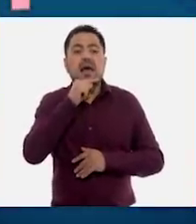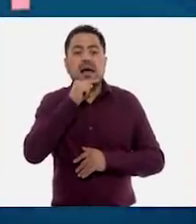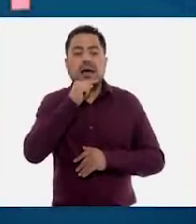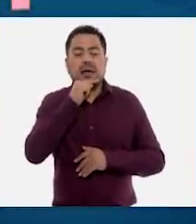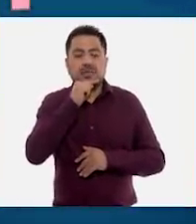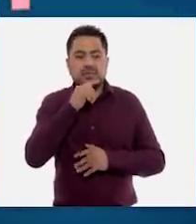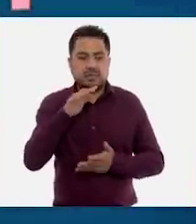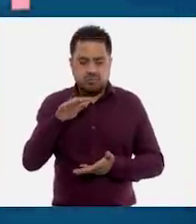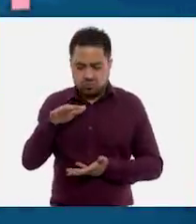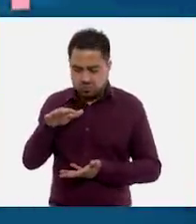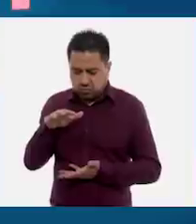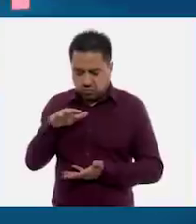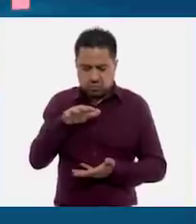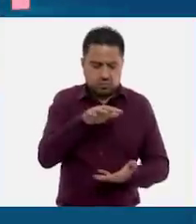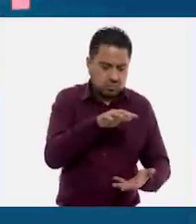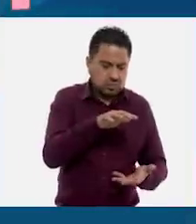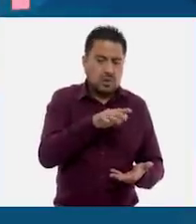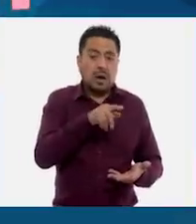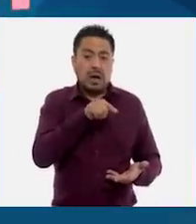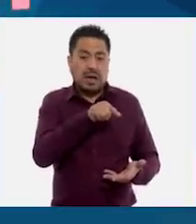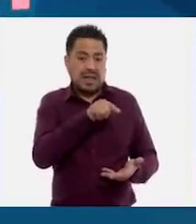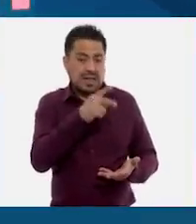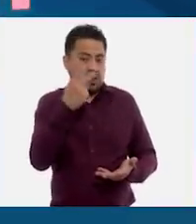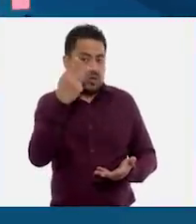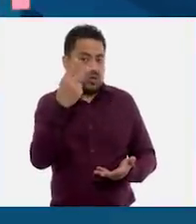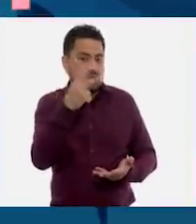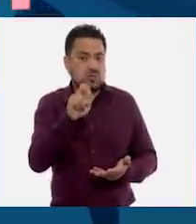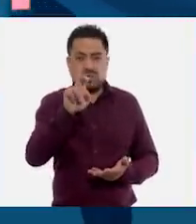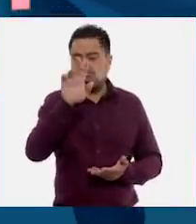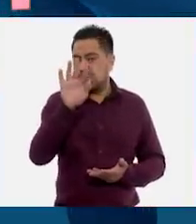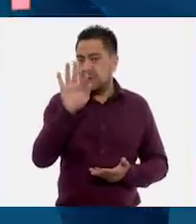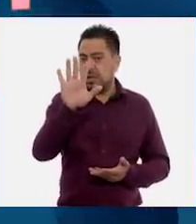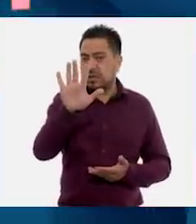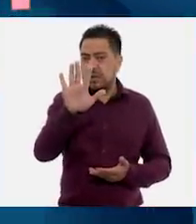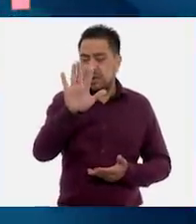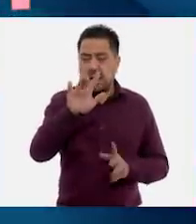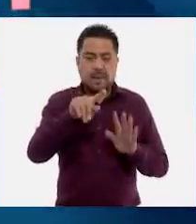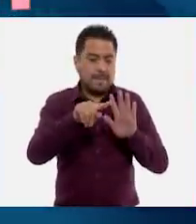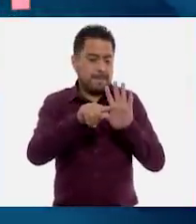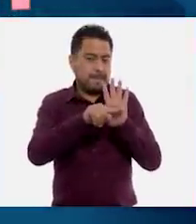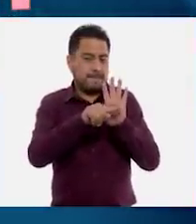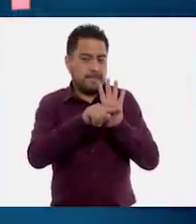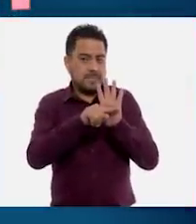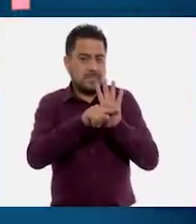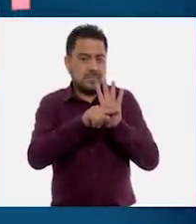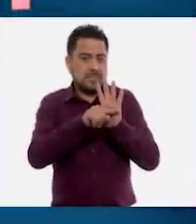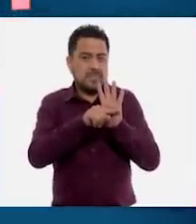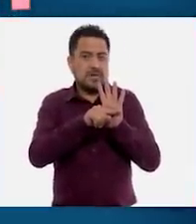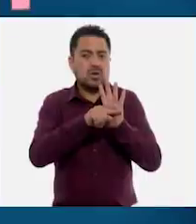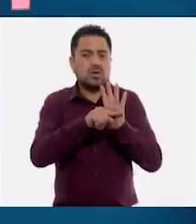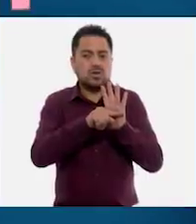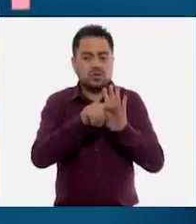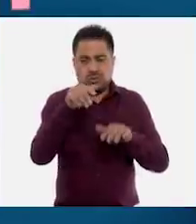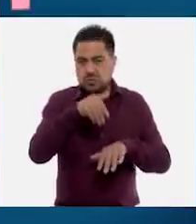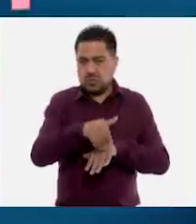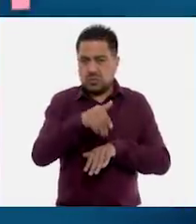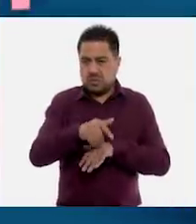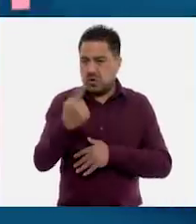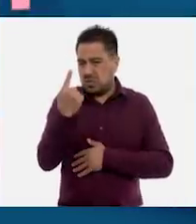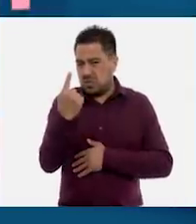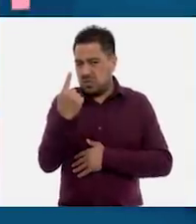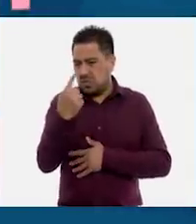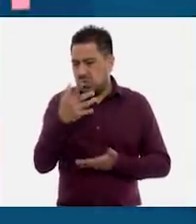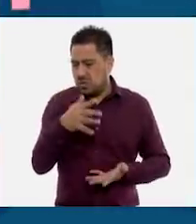que le entregaron. Sí, que serían estos 245 lápices. Exacto. En la entrega número 1.